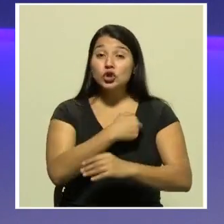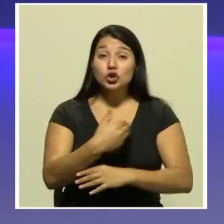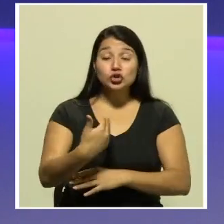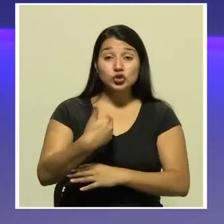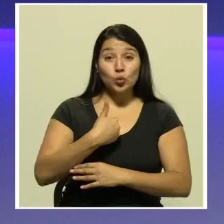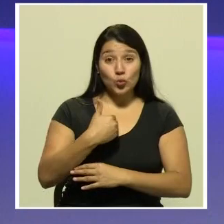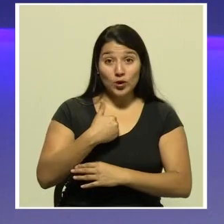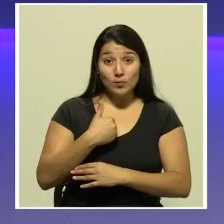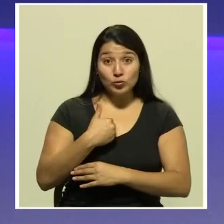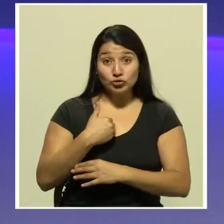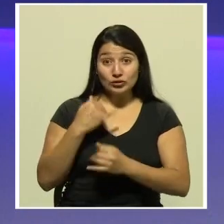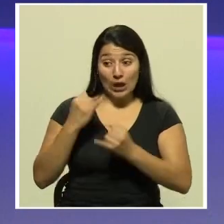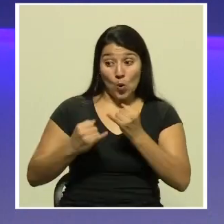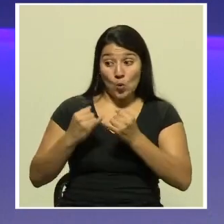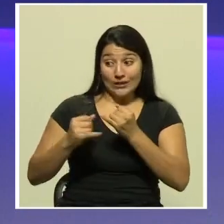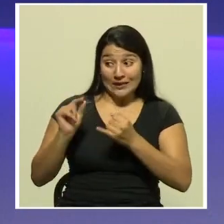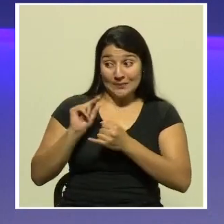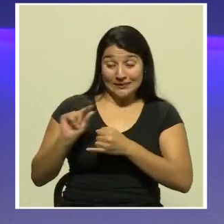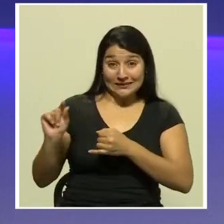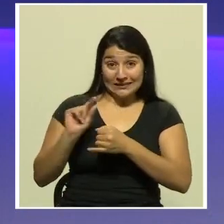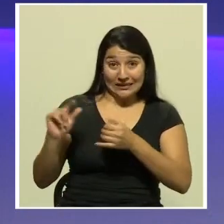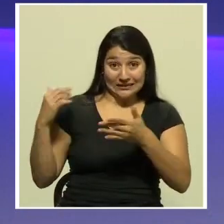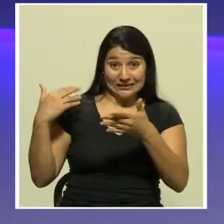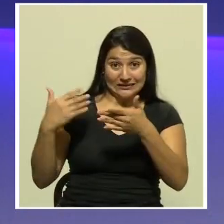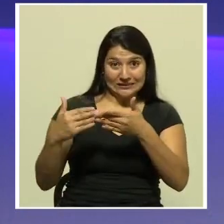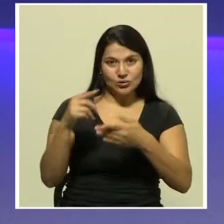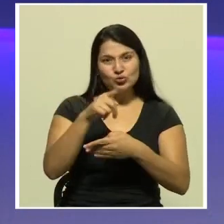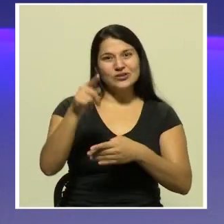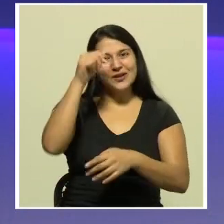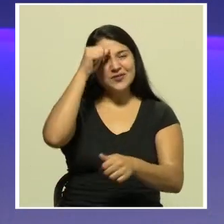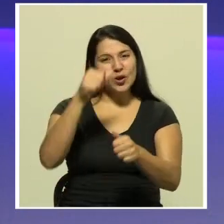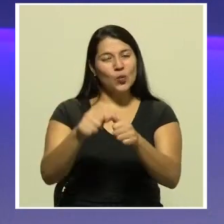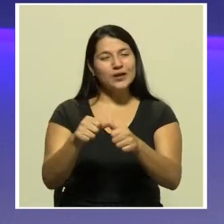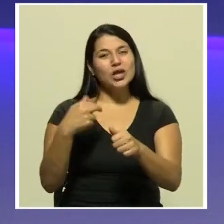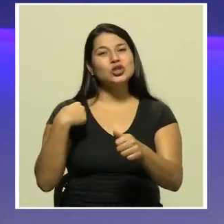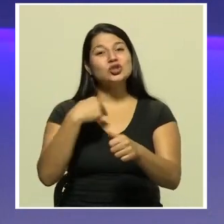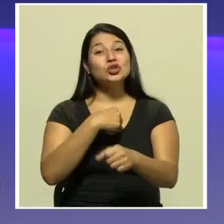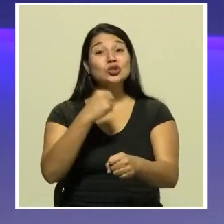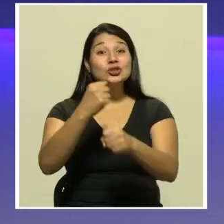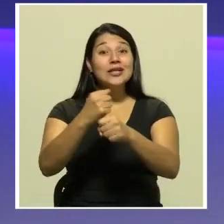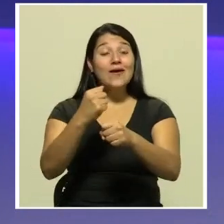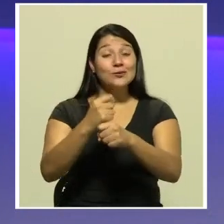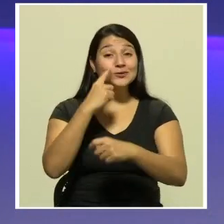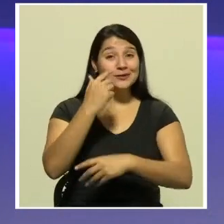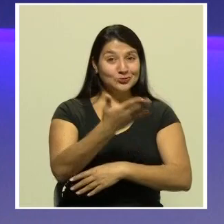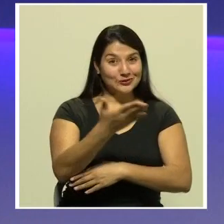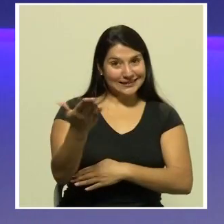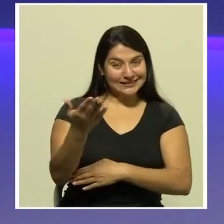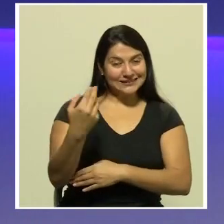últimas semanas. Recuerde, trabajamos para usted.